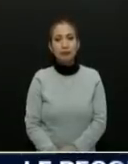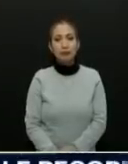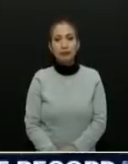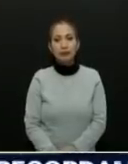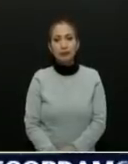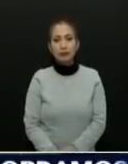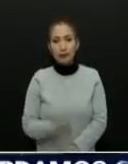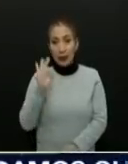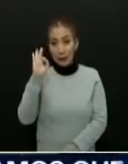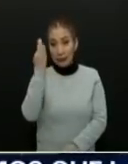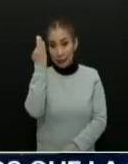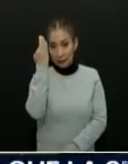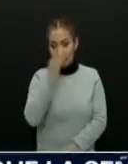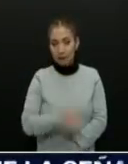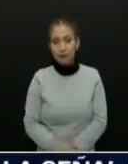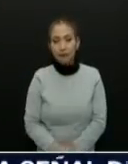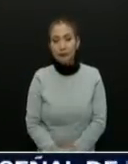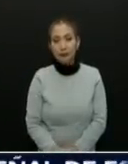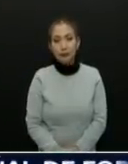Federal.